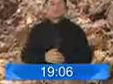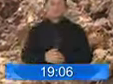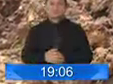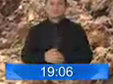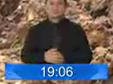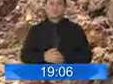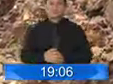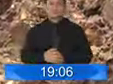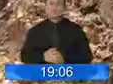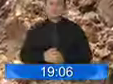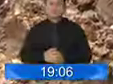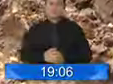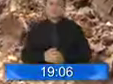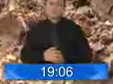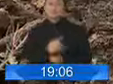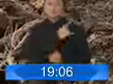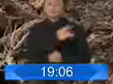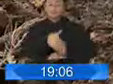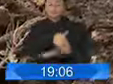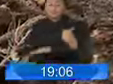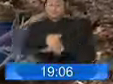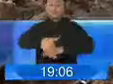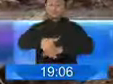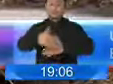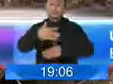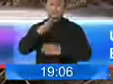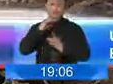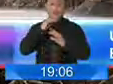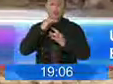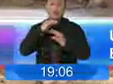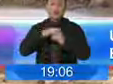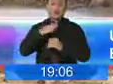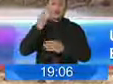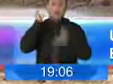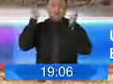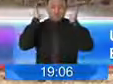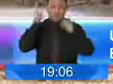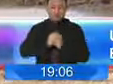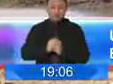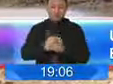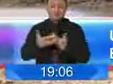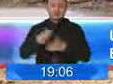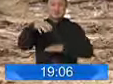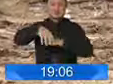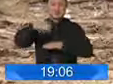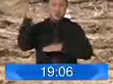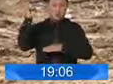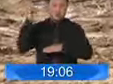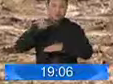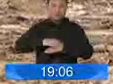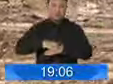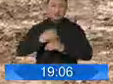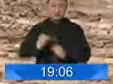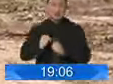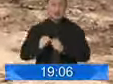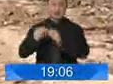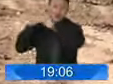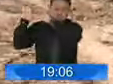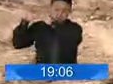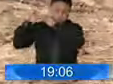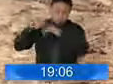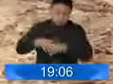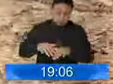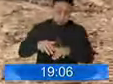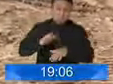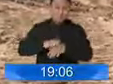Así permanecía la vía Guaranda-Babahoyo entre San Pablo y Vilobán en la provincia de Bolívar, tras un intenso deslave a consecuencia